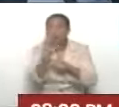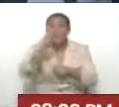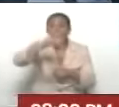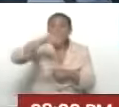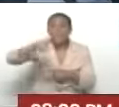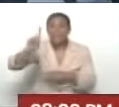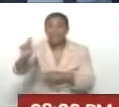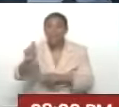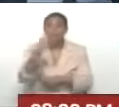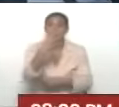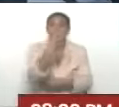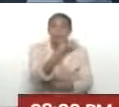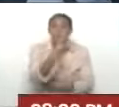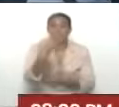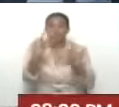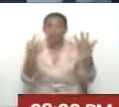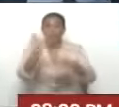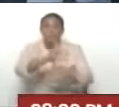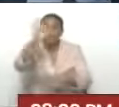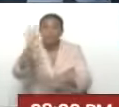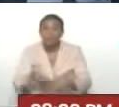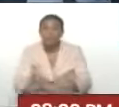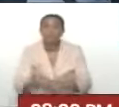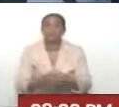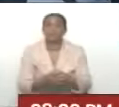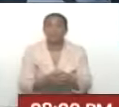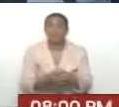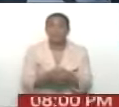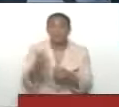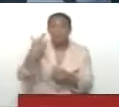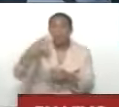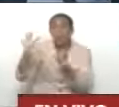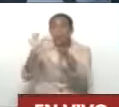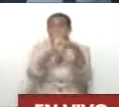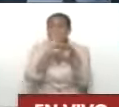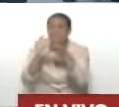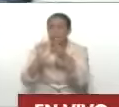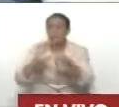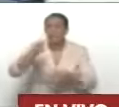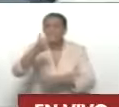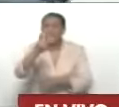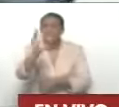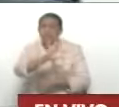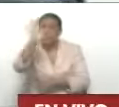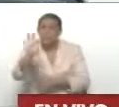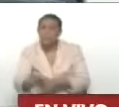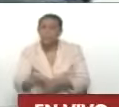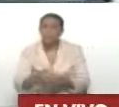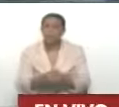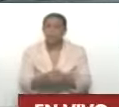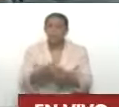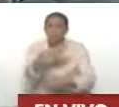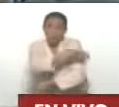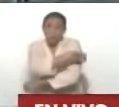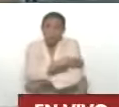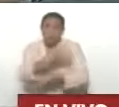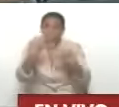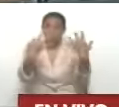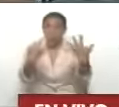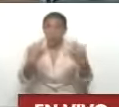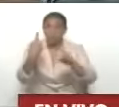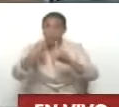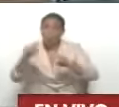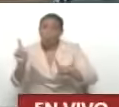Patriótico, 48%. Plataforma Unitaria, 13%. Otros partidos de oposición, 8%.